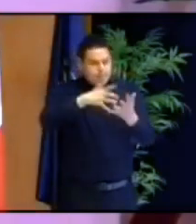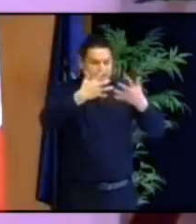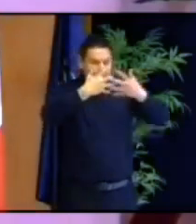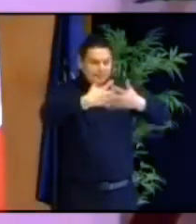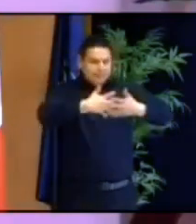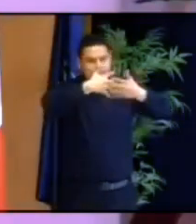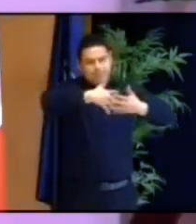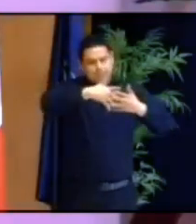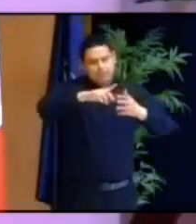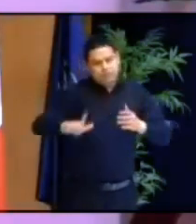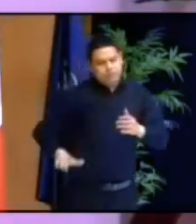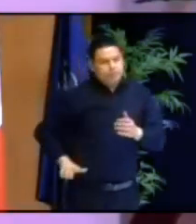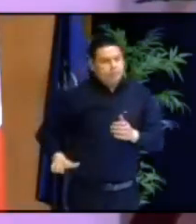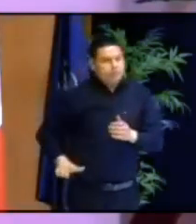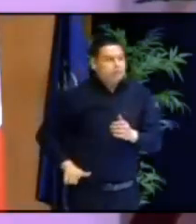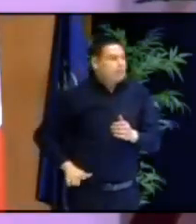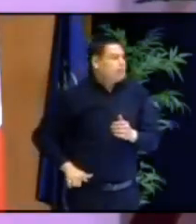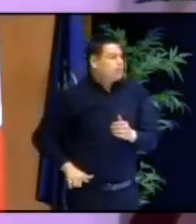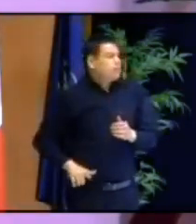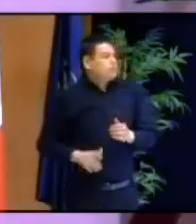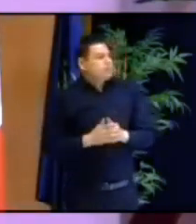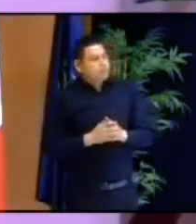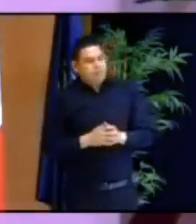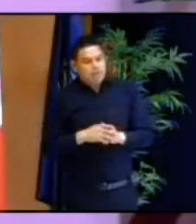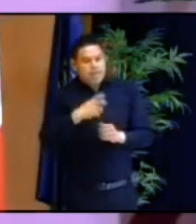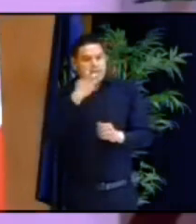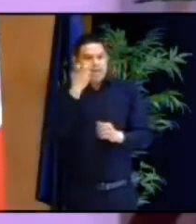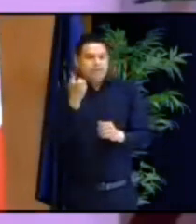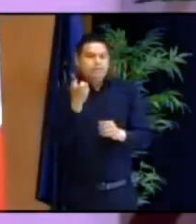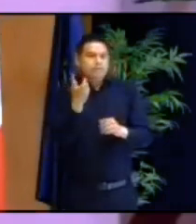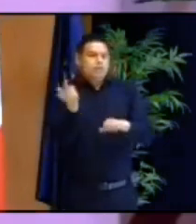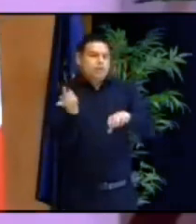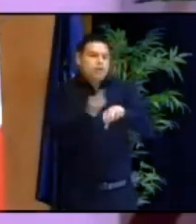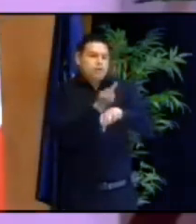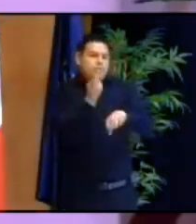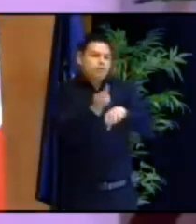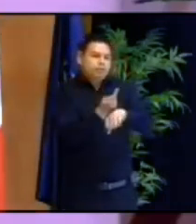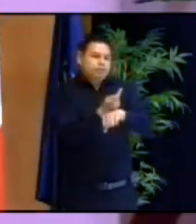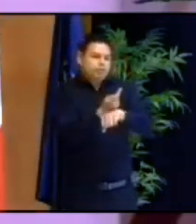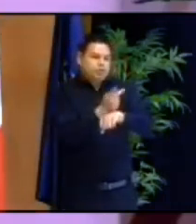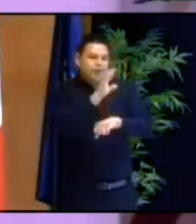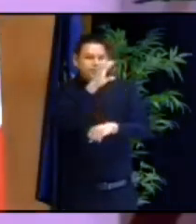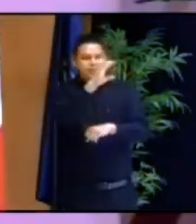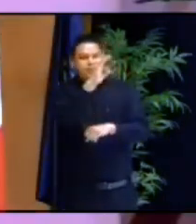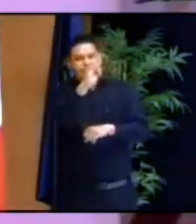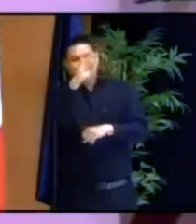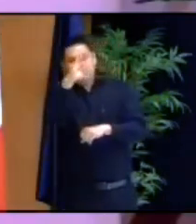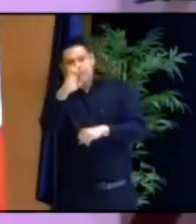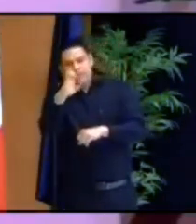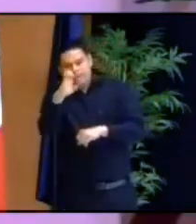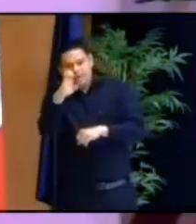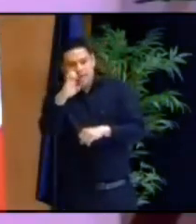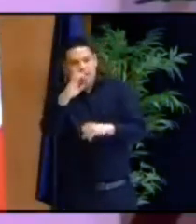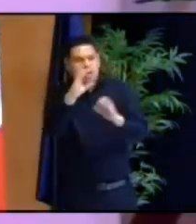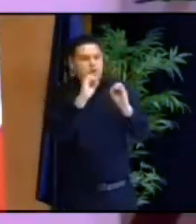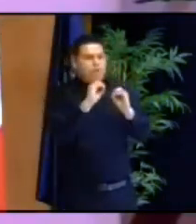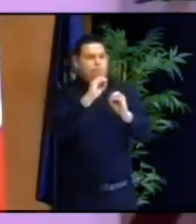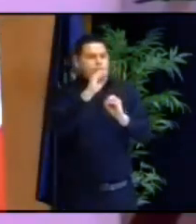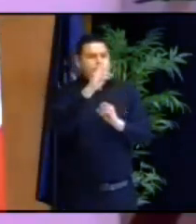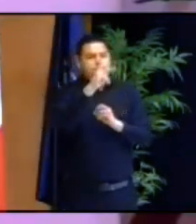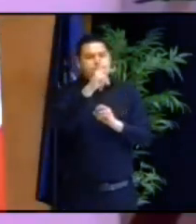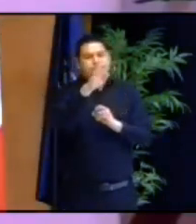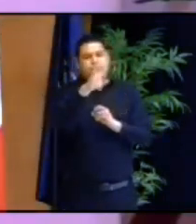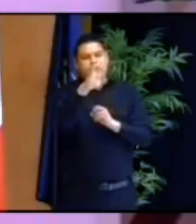del gobierno, es similar a lo que ocurrió con Comisión Federal de Electricidad o lo que ocurrió con Pemex.